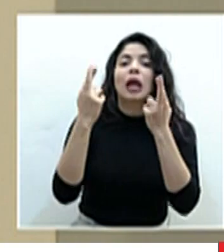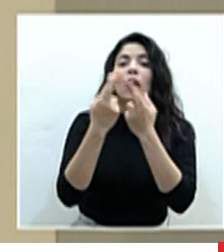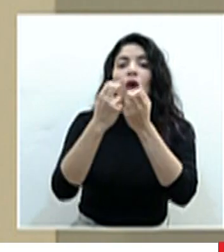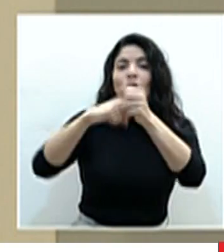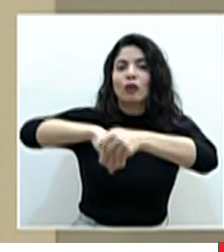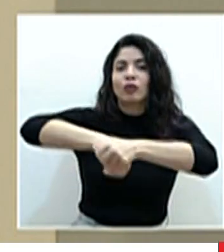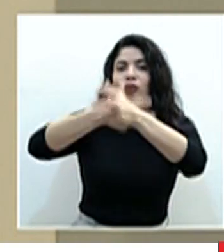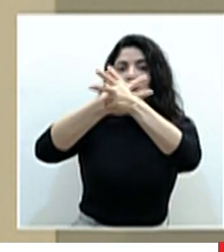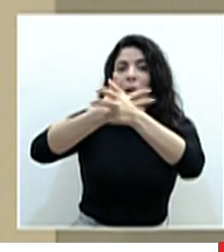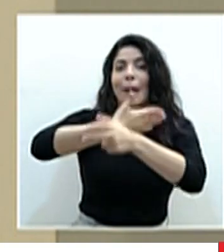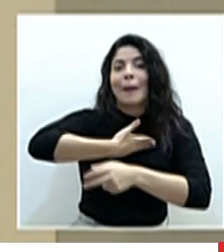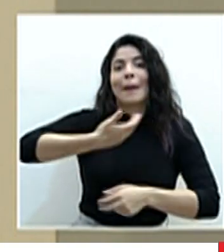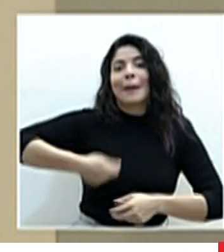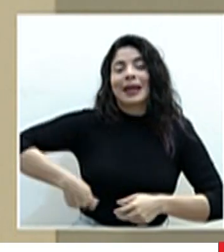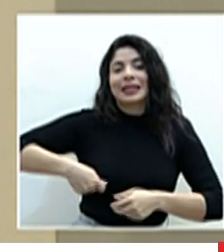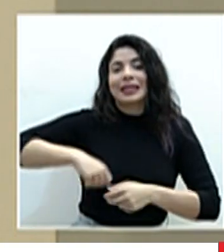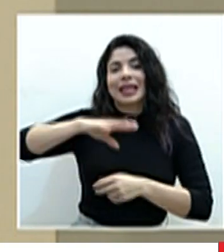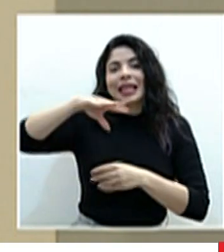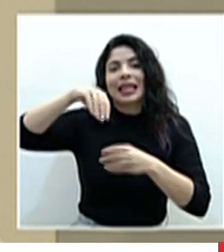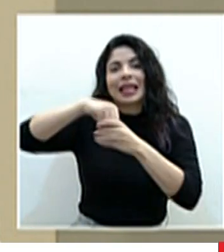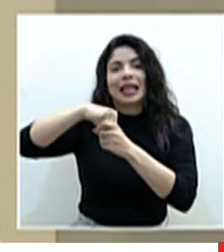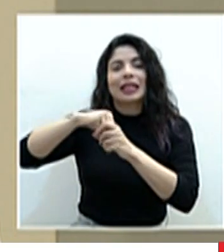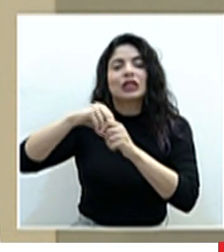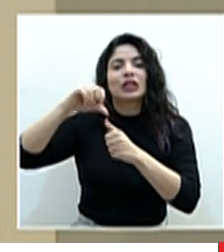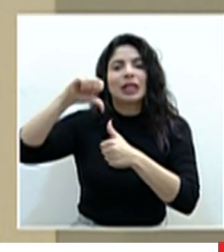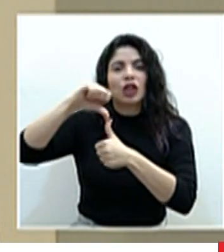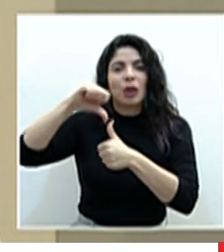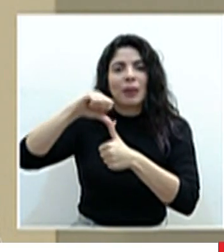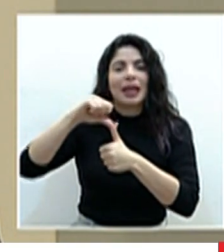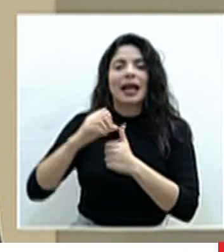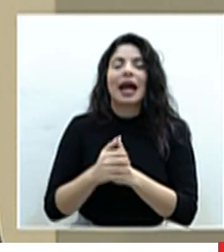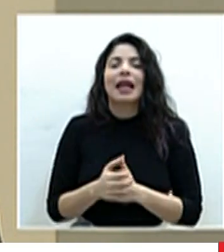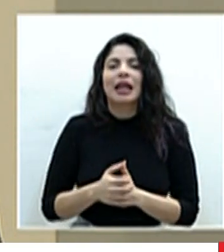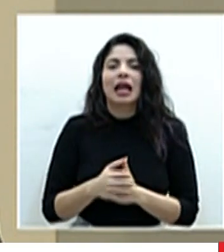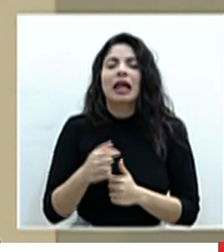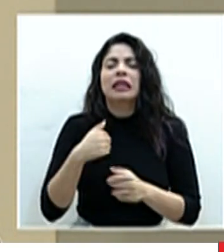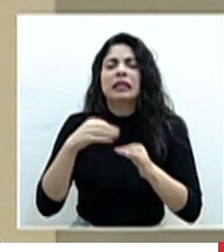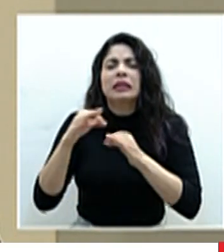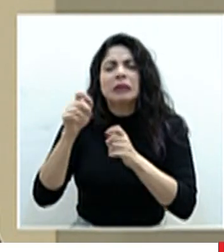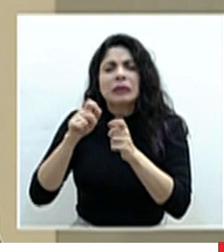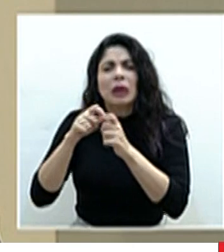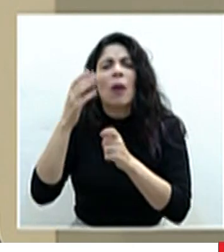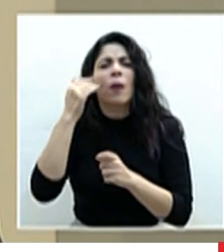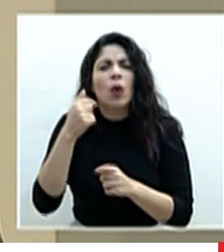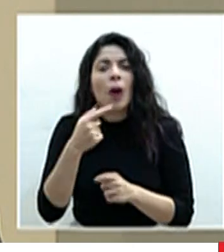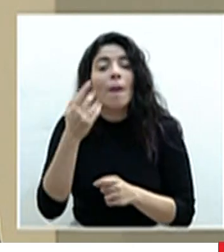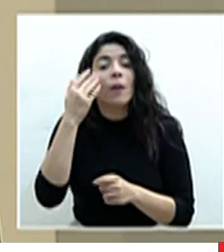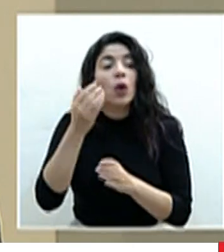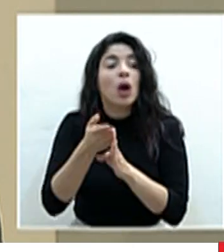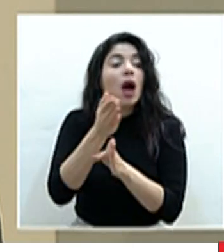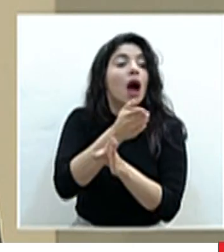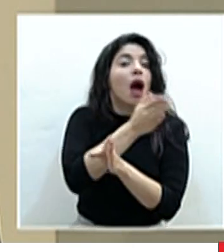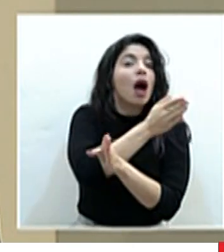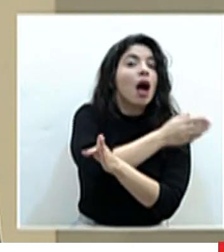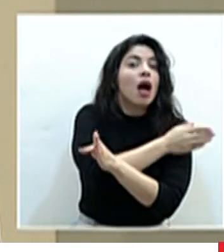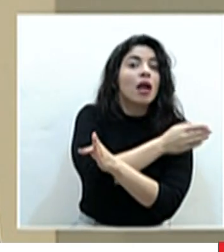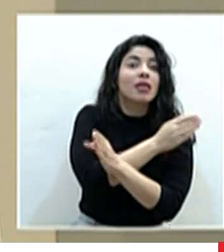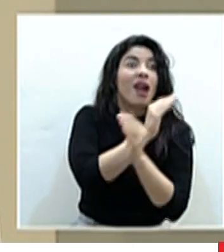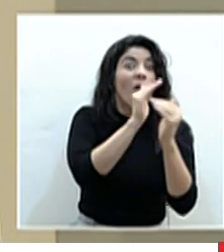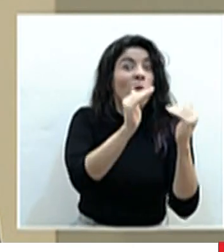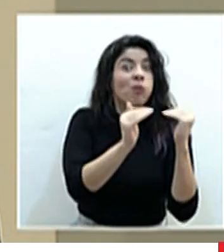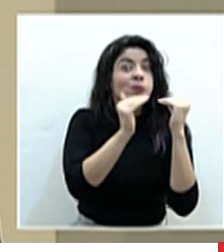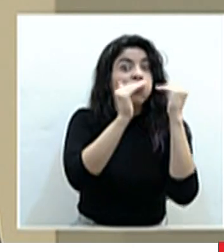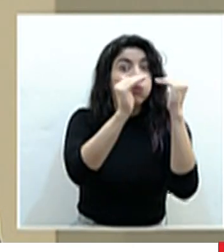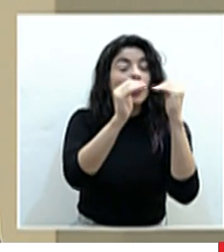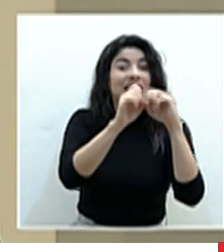de presidentes del Sistema de Integración Centroamericana. ¿Y por qué tengo que señalar esto con precisión? Porque no había habido reuniones al más alto nivel